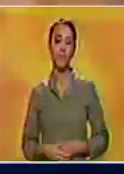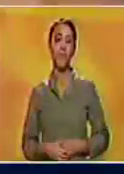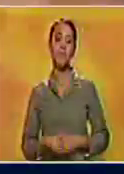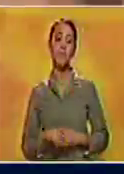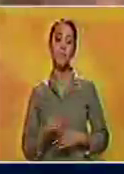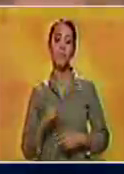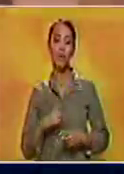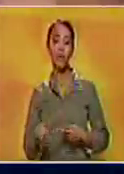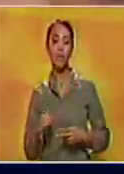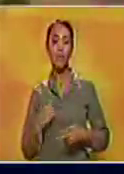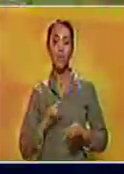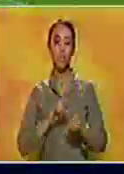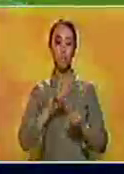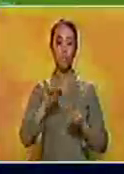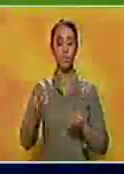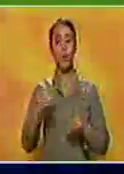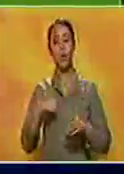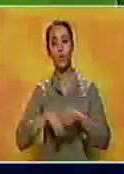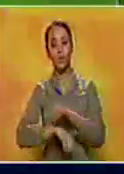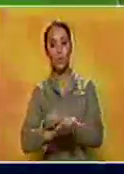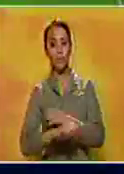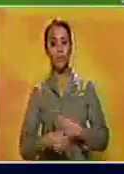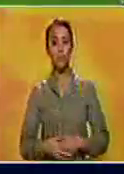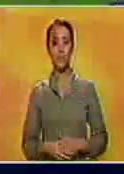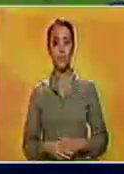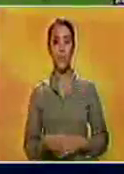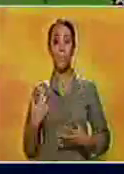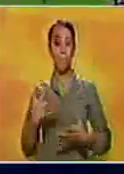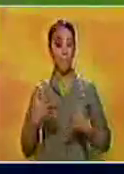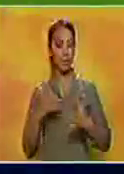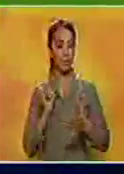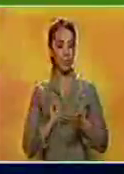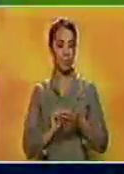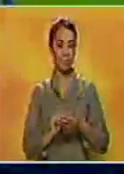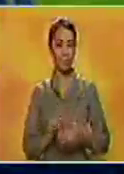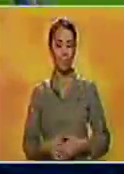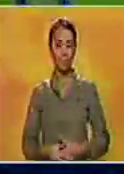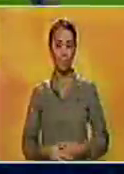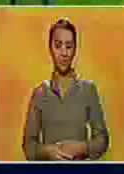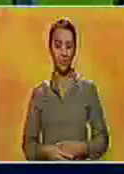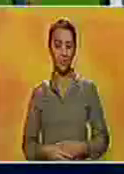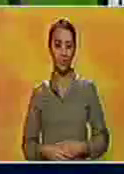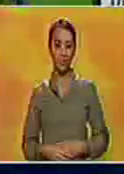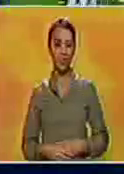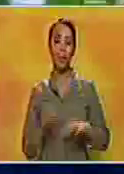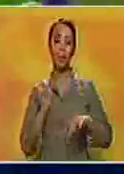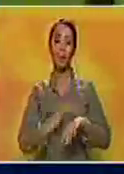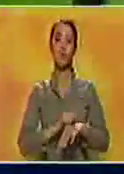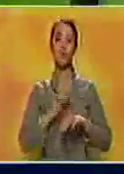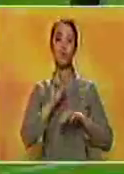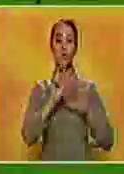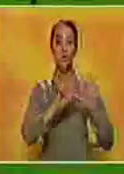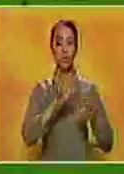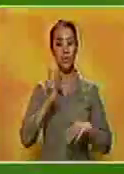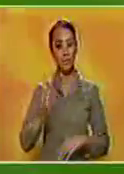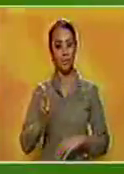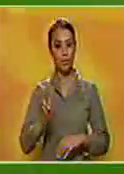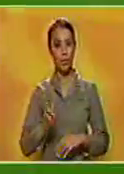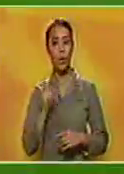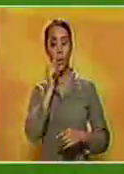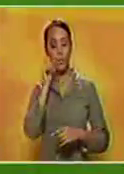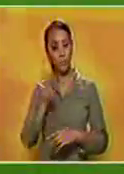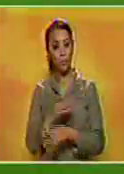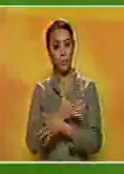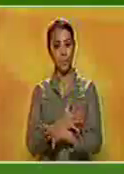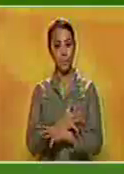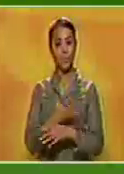al centro el segundo palo que el brasileño conectó para anotar el primer tanto del compromiso. En el minuto 82, Iván Rakitic sentenció